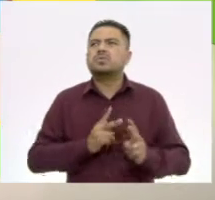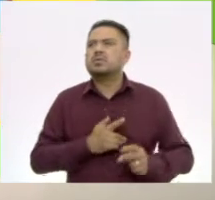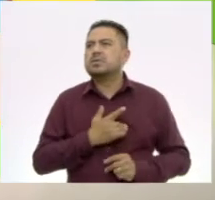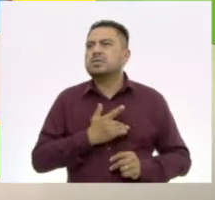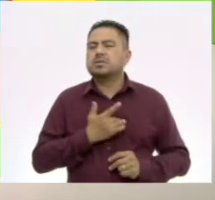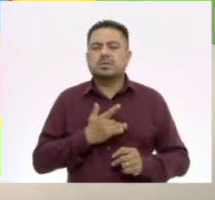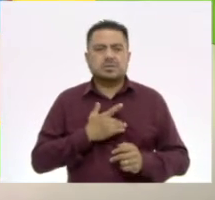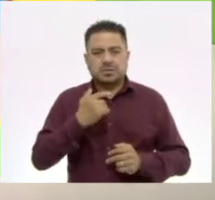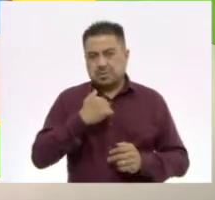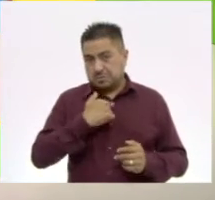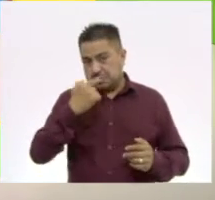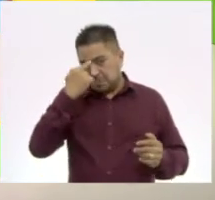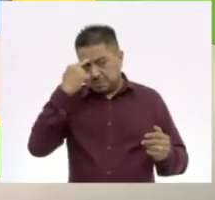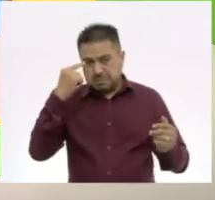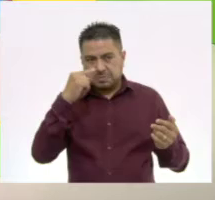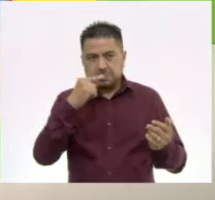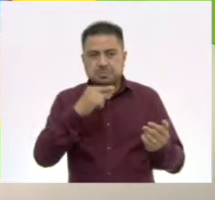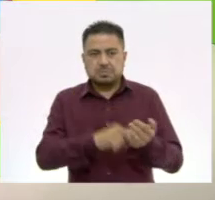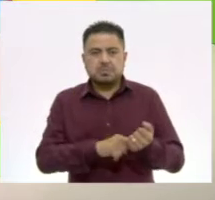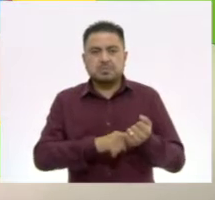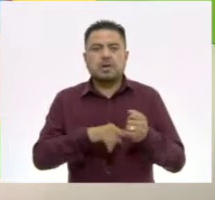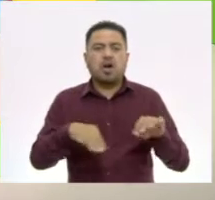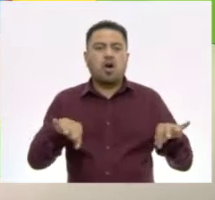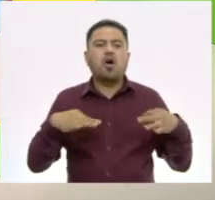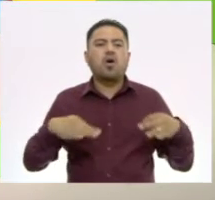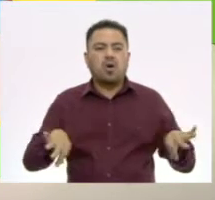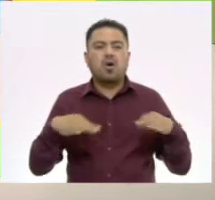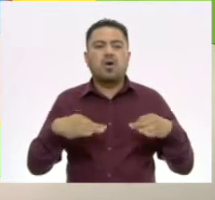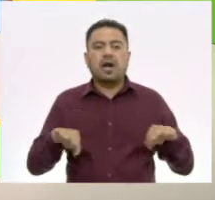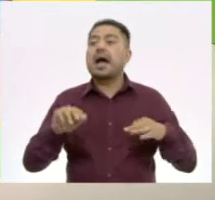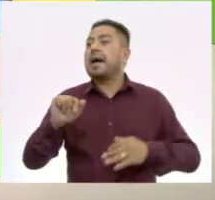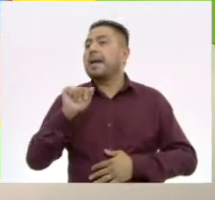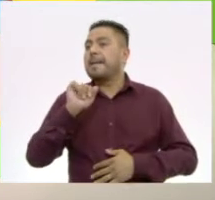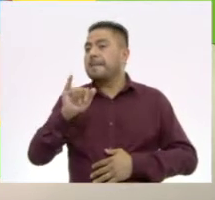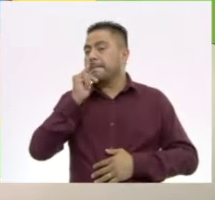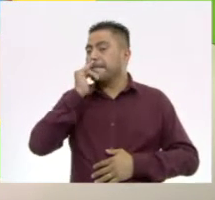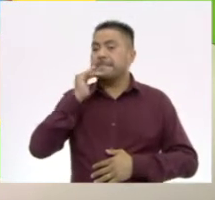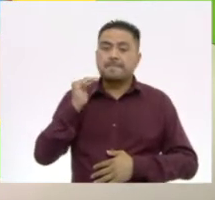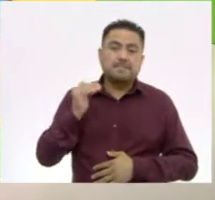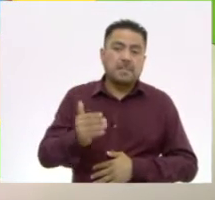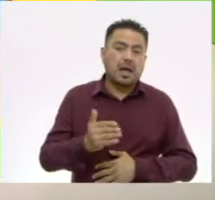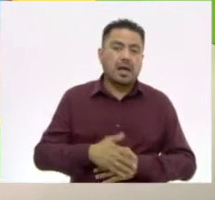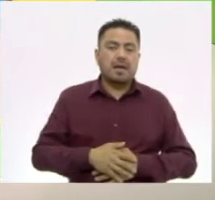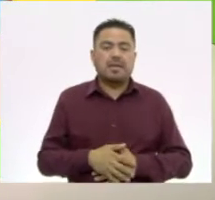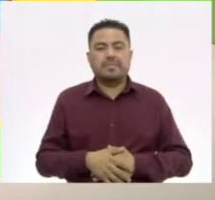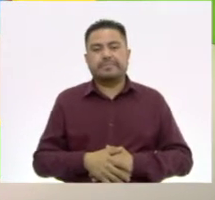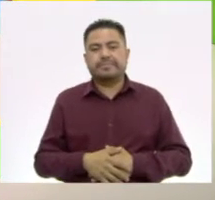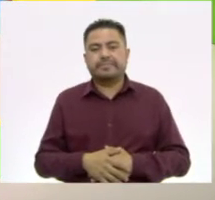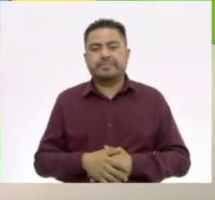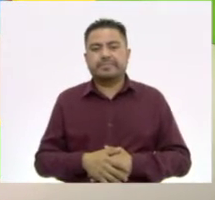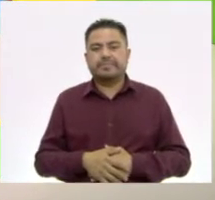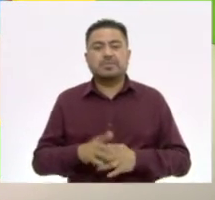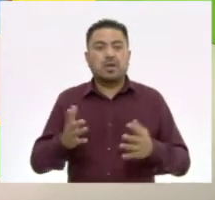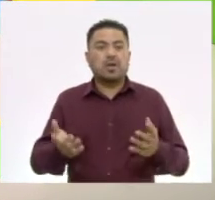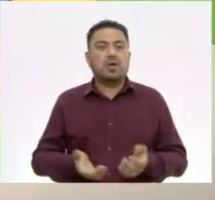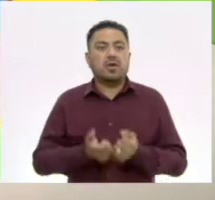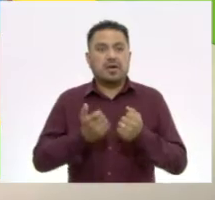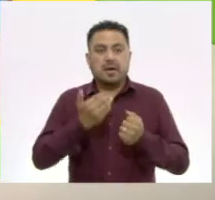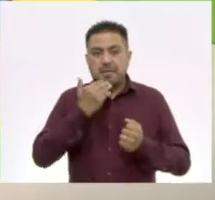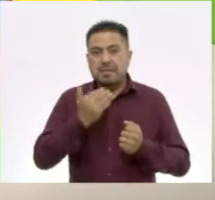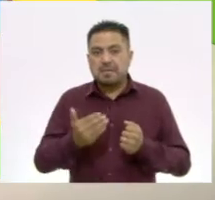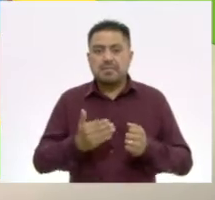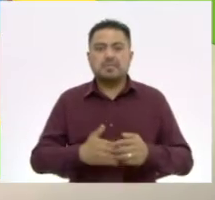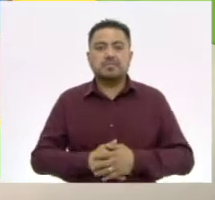yo creo que es una hoja muy bien lo lograste